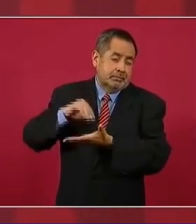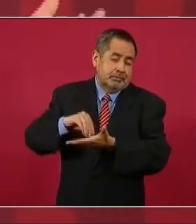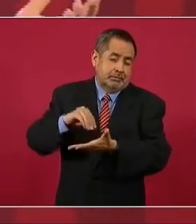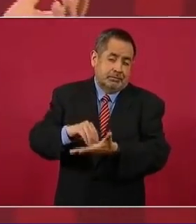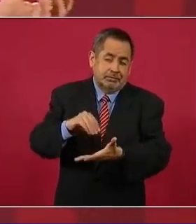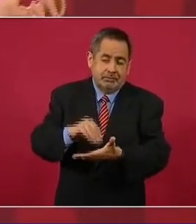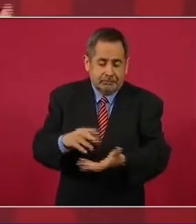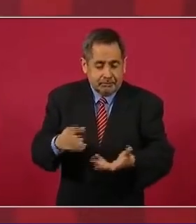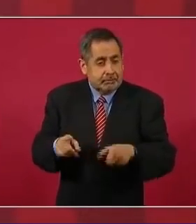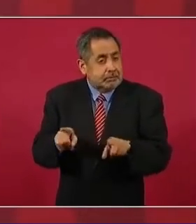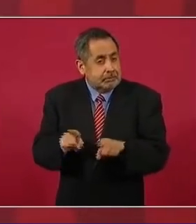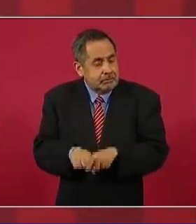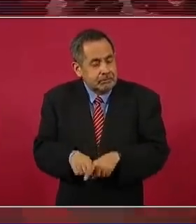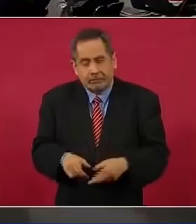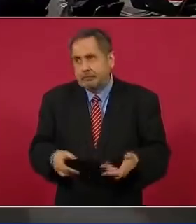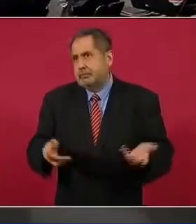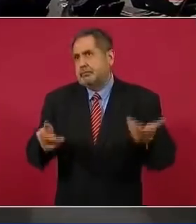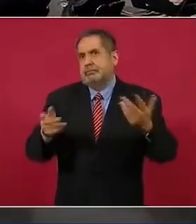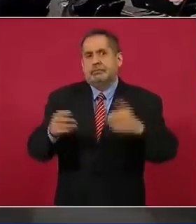¿Cómo va a ser lo mismo?